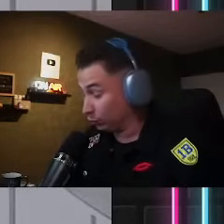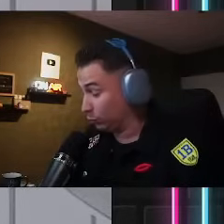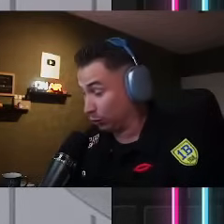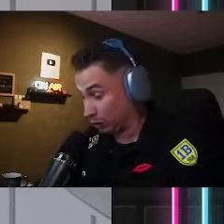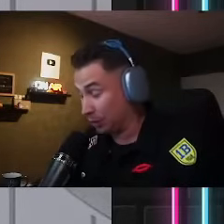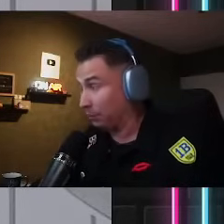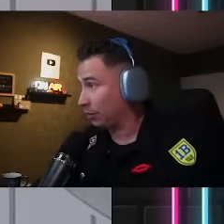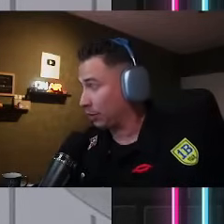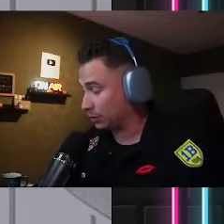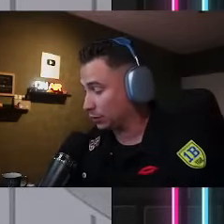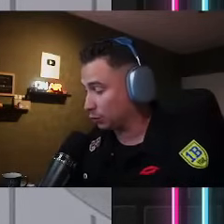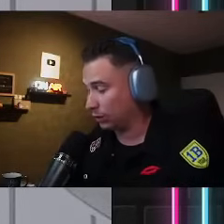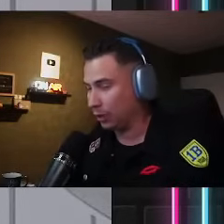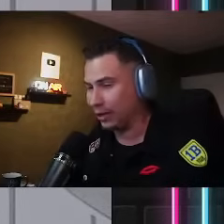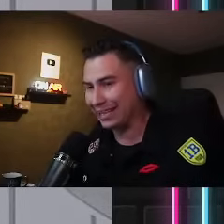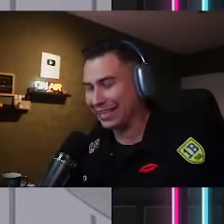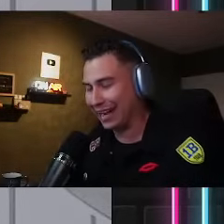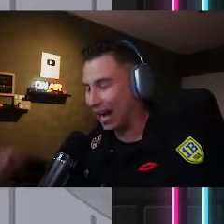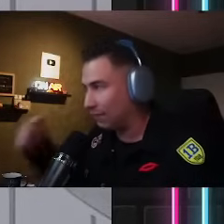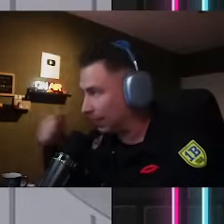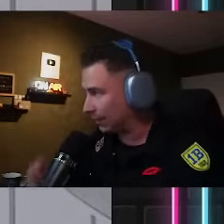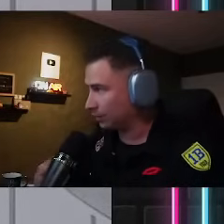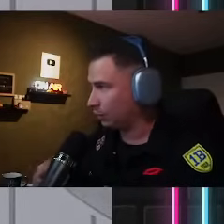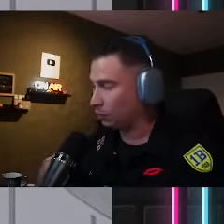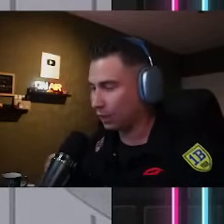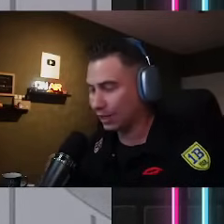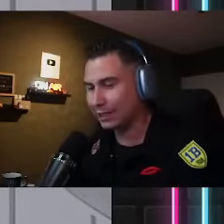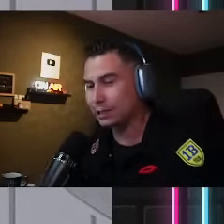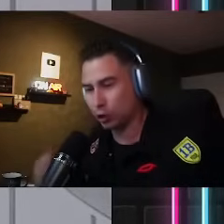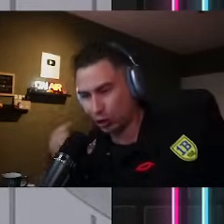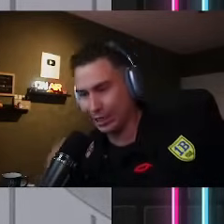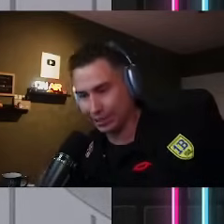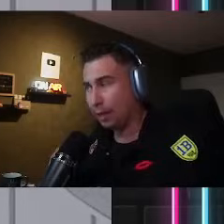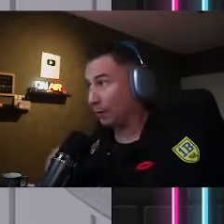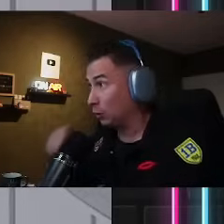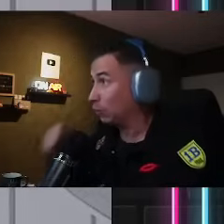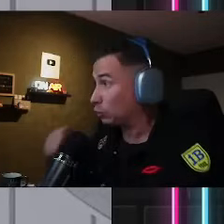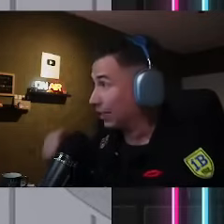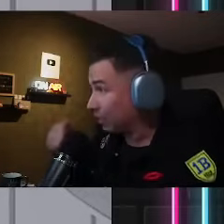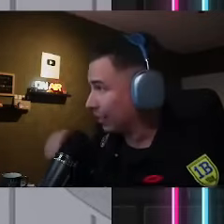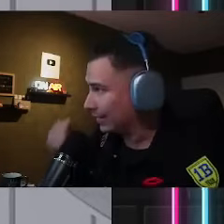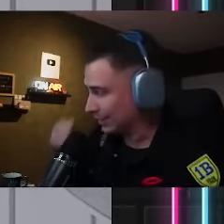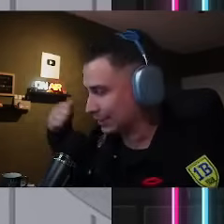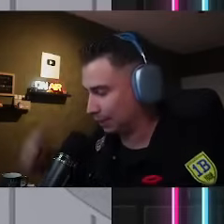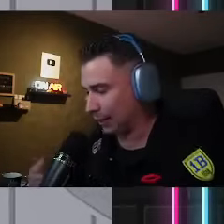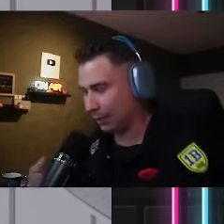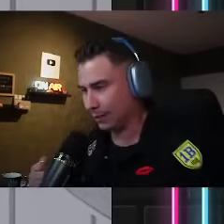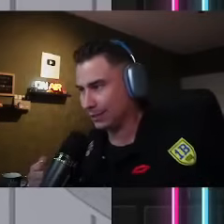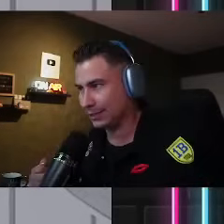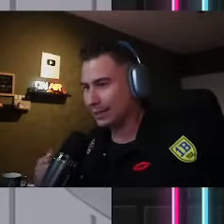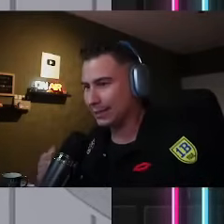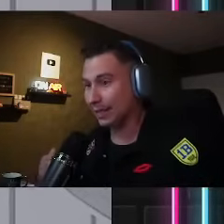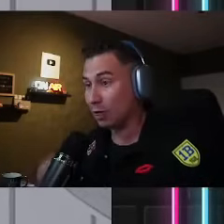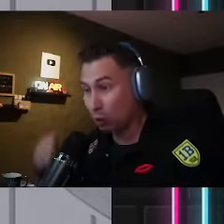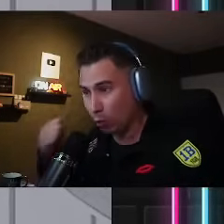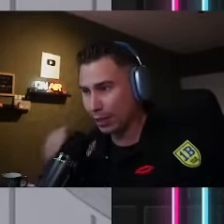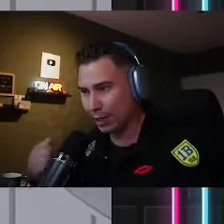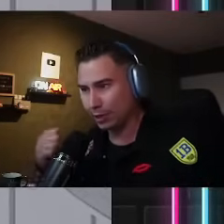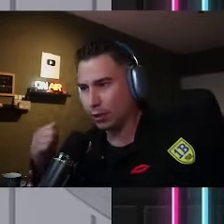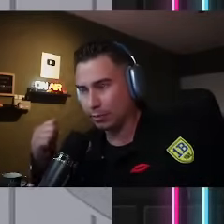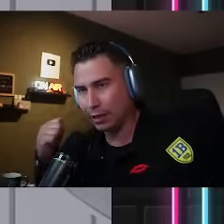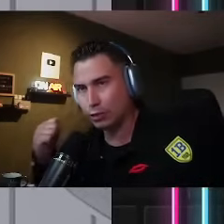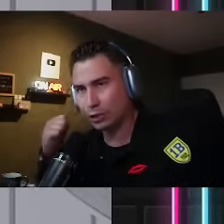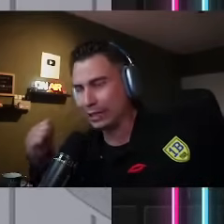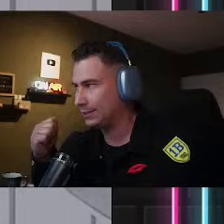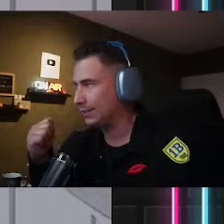en mucho tiempo que no se ha escuchado de alguien hablando de lo que es el socialismo. Pero posterior a esas palabras, salió el